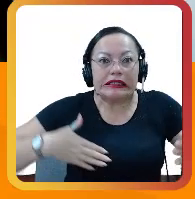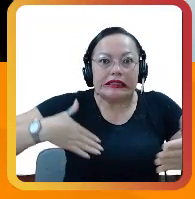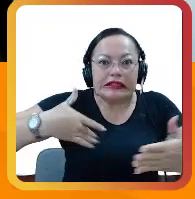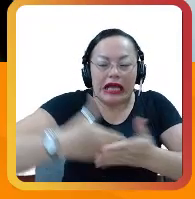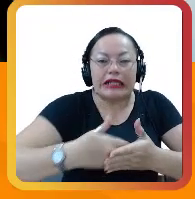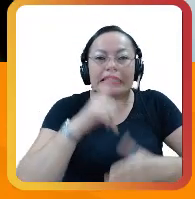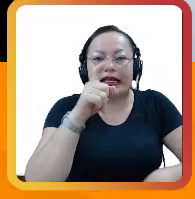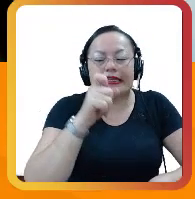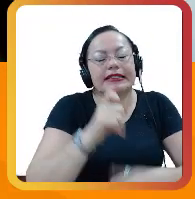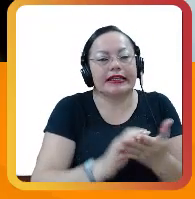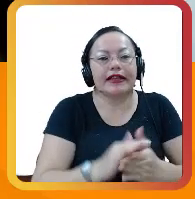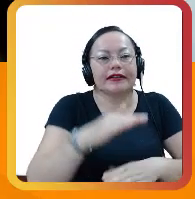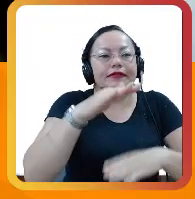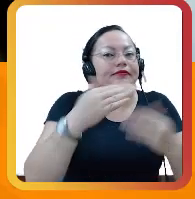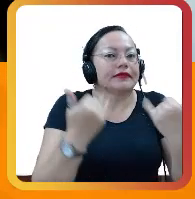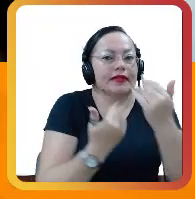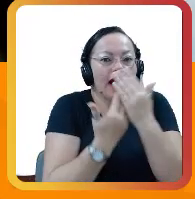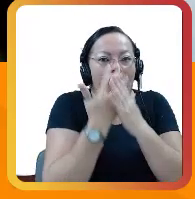en cuenta, ¿no?